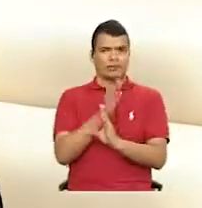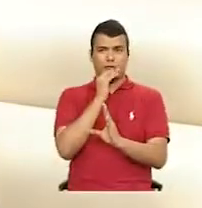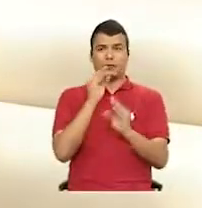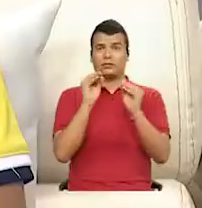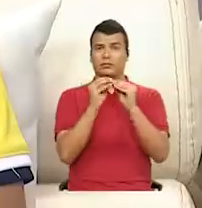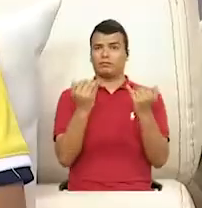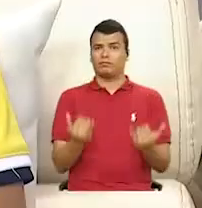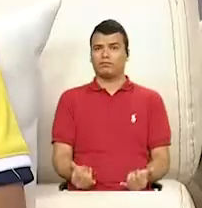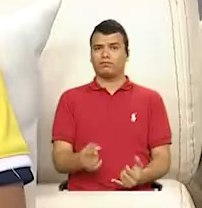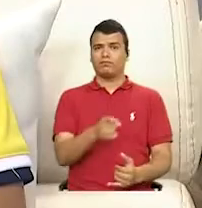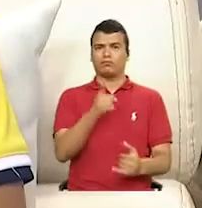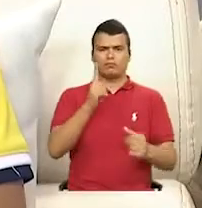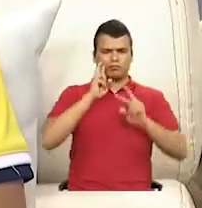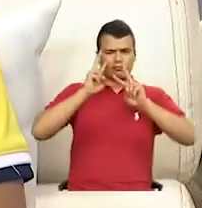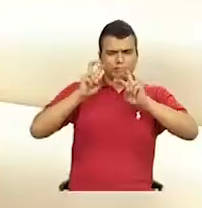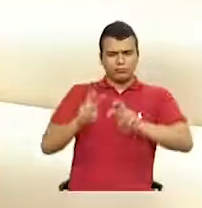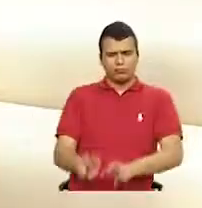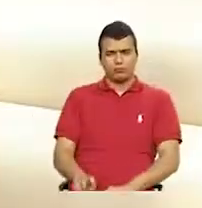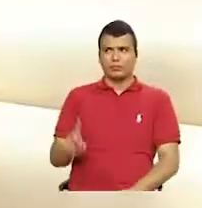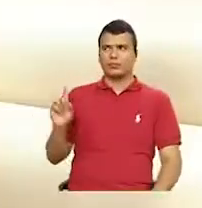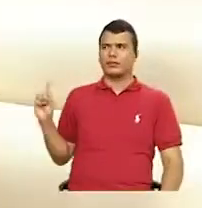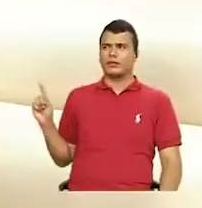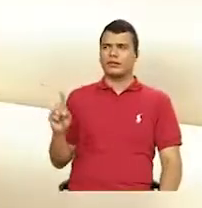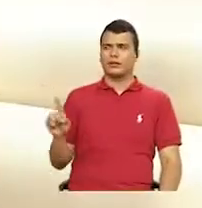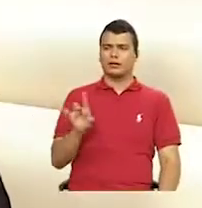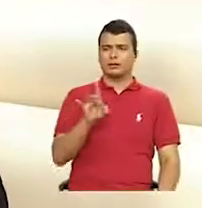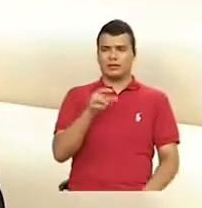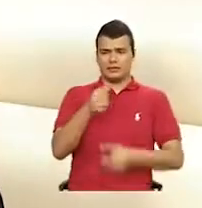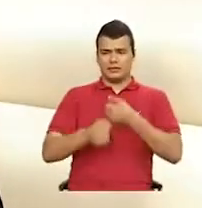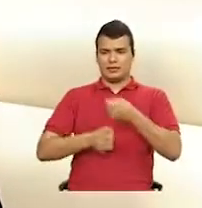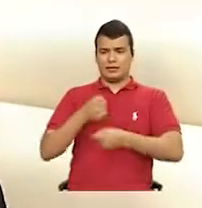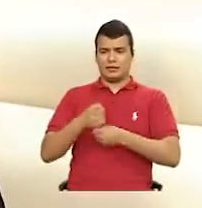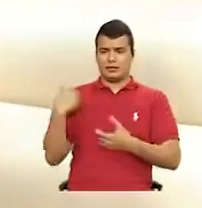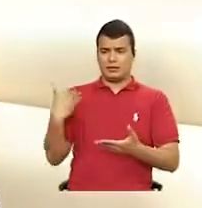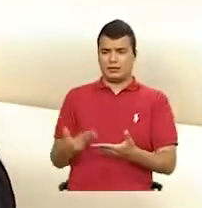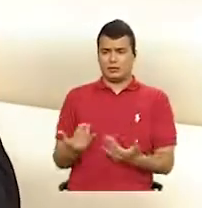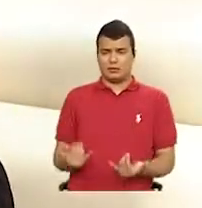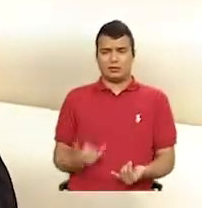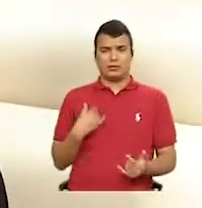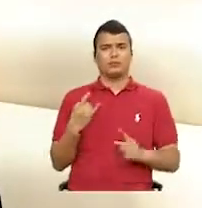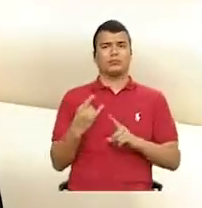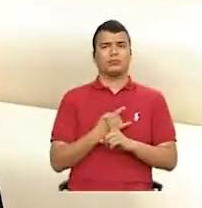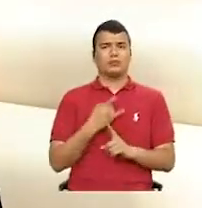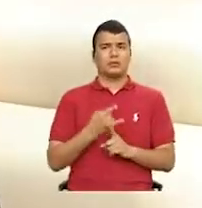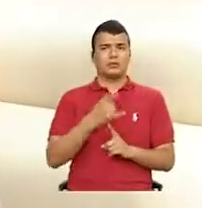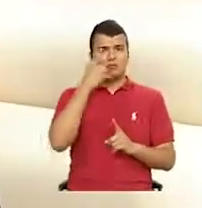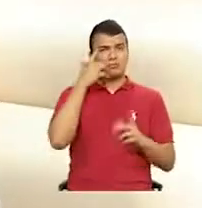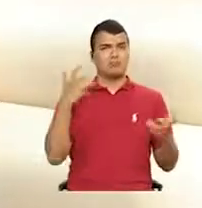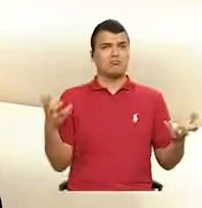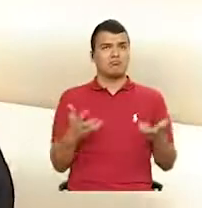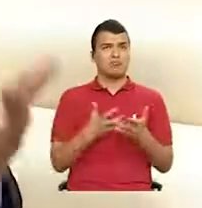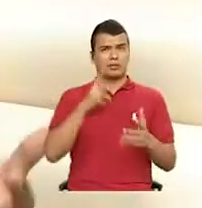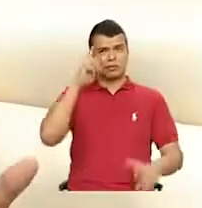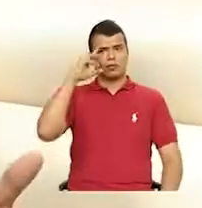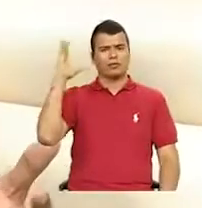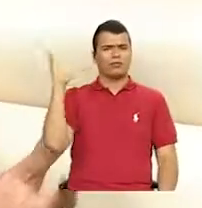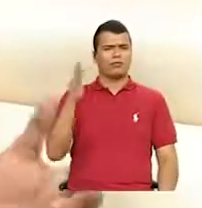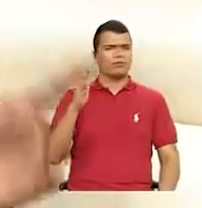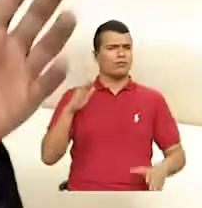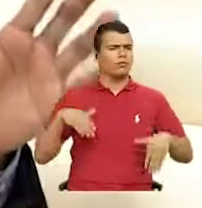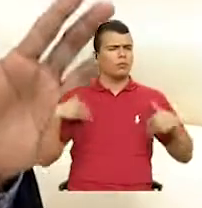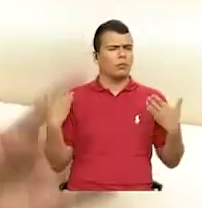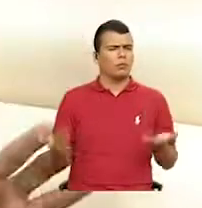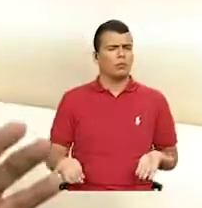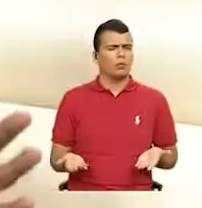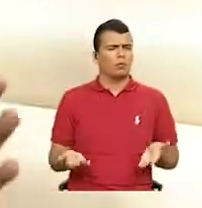cuenta que esos estudios llevan en el mundo en los últimos 15 años. Es decir, que apenas estamos consumiendo y no sabemos a mediano y largo plazo realmente qué puede